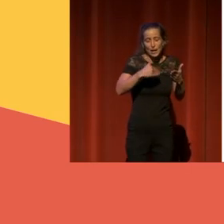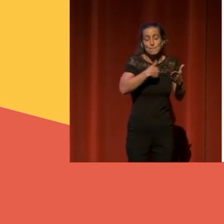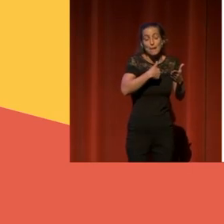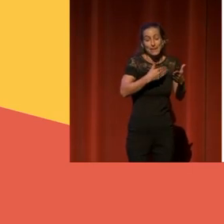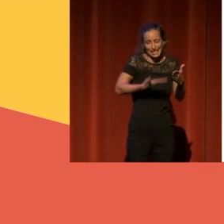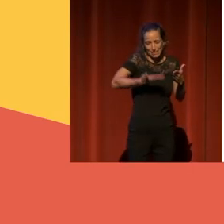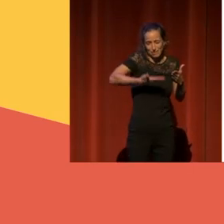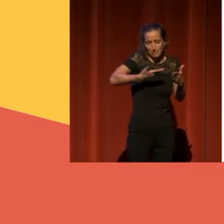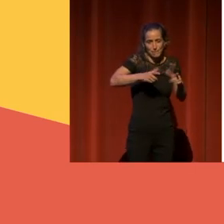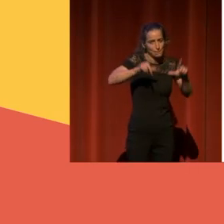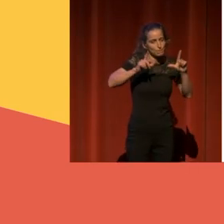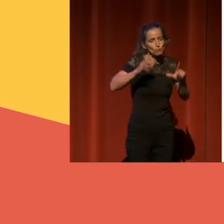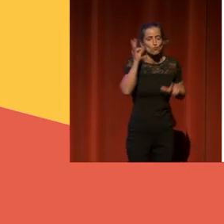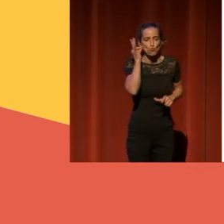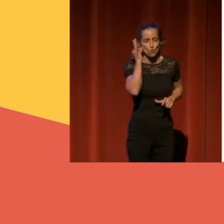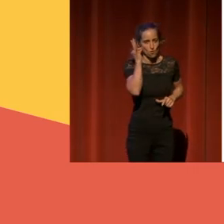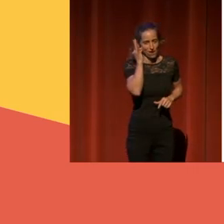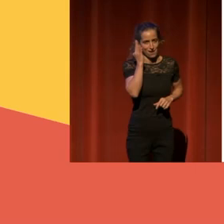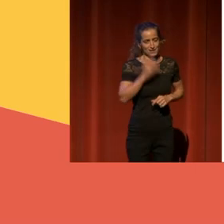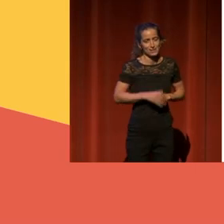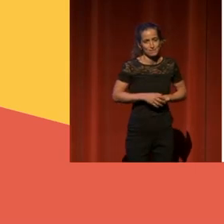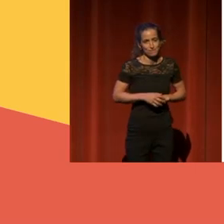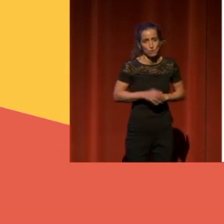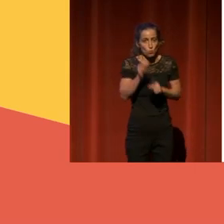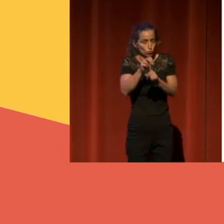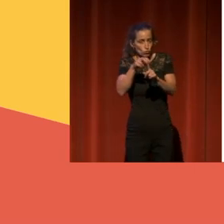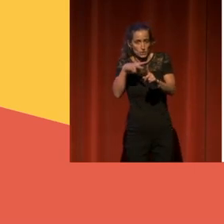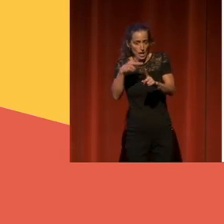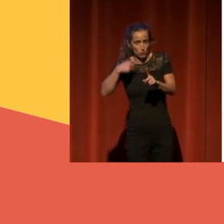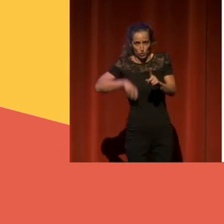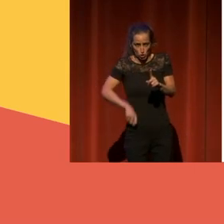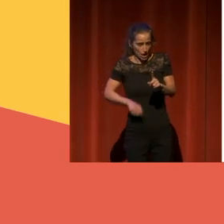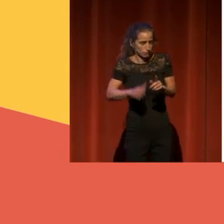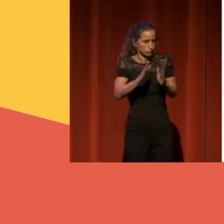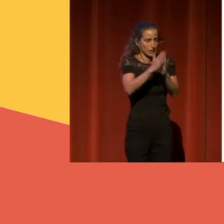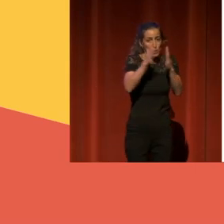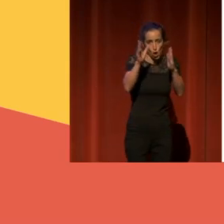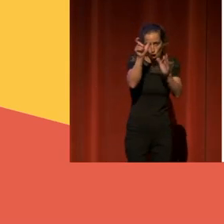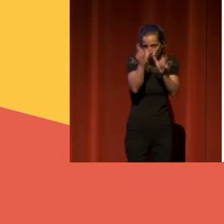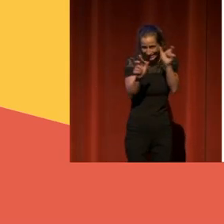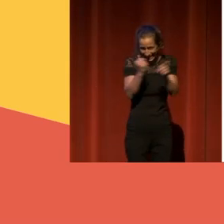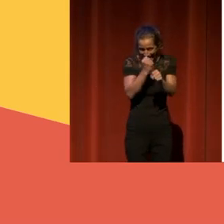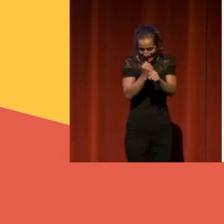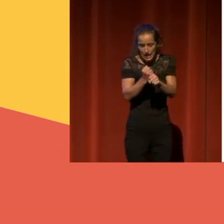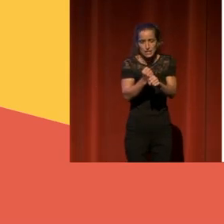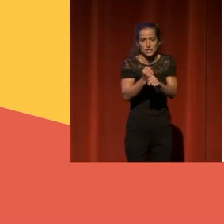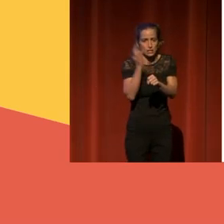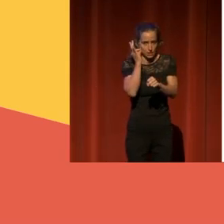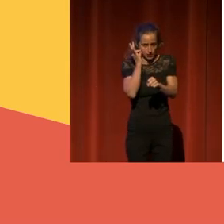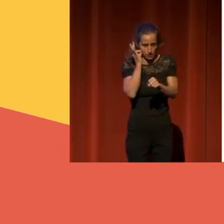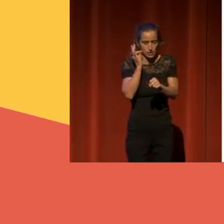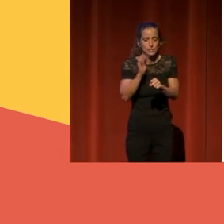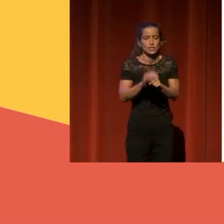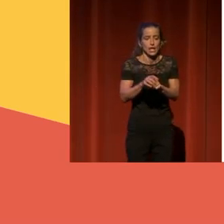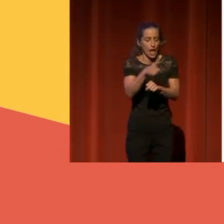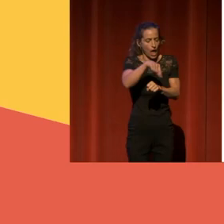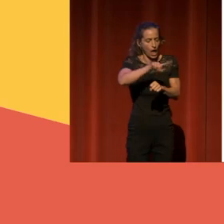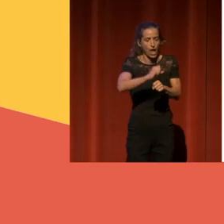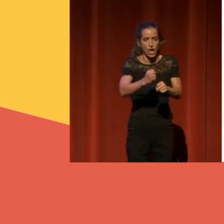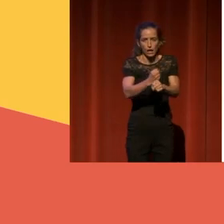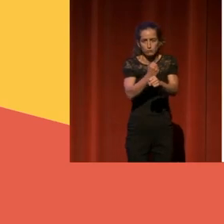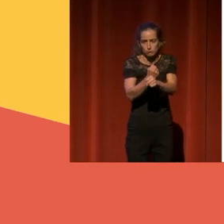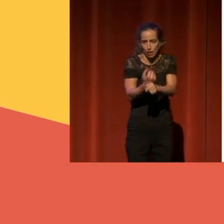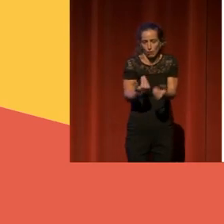desde el ámbito profesional, tantas bibliotecarias que además de realizar las distintas tareas